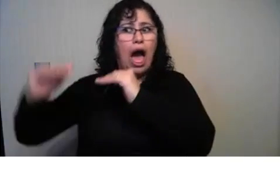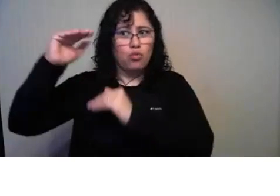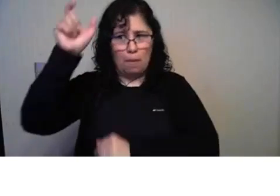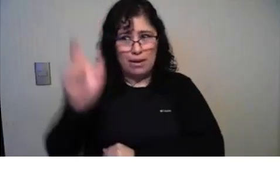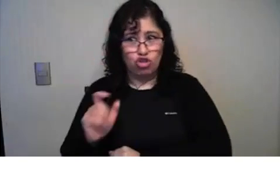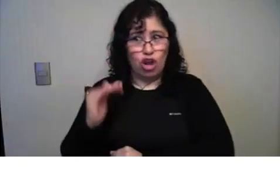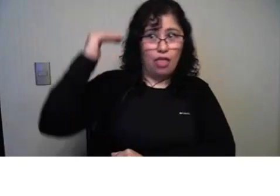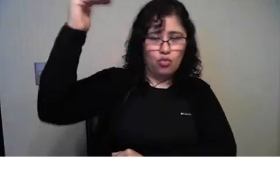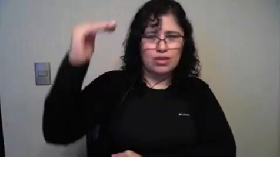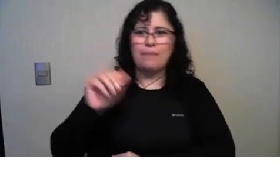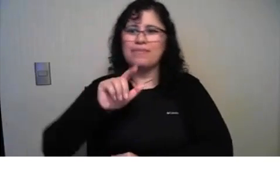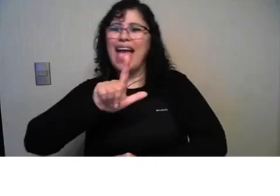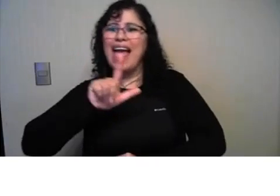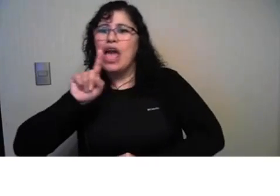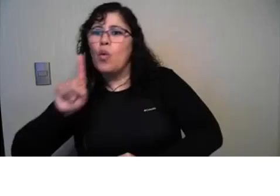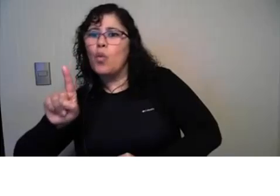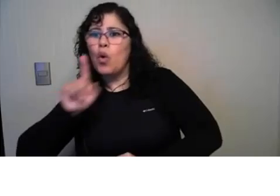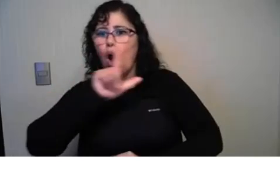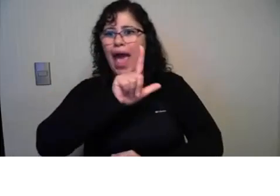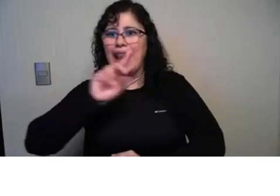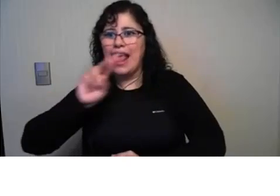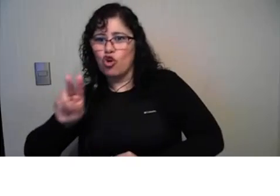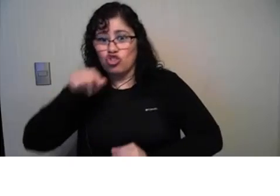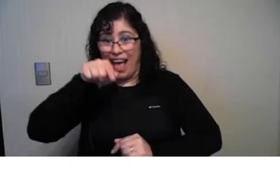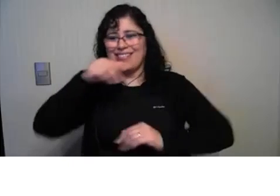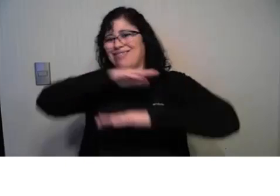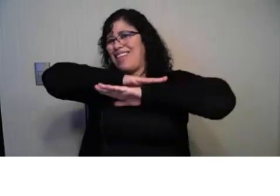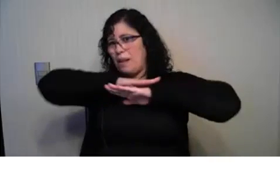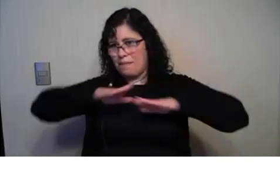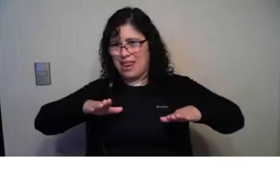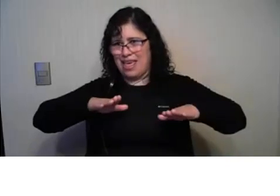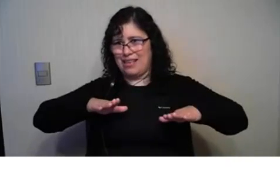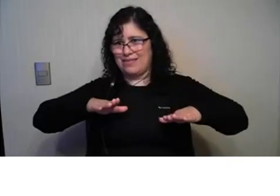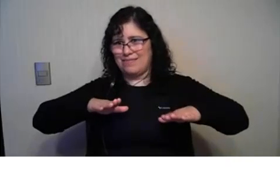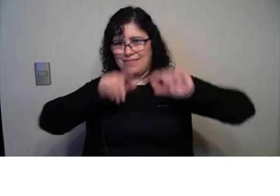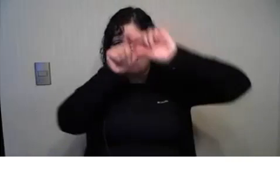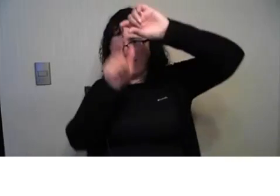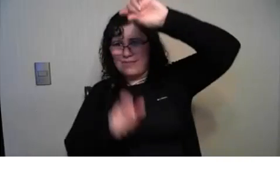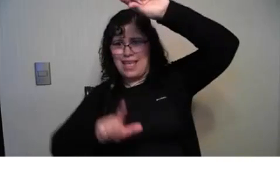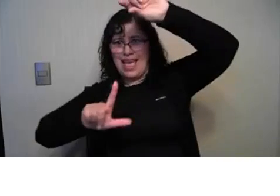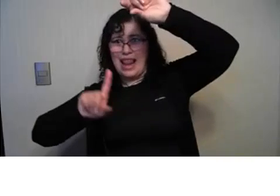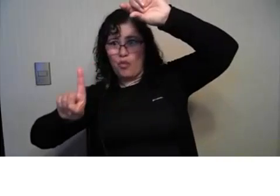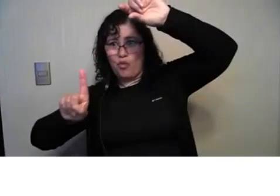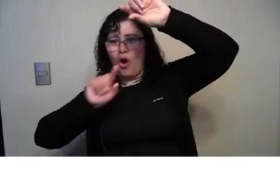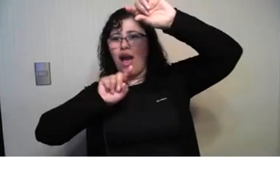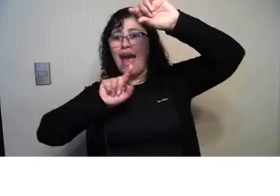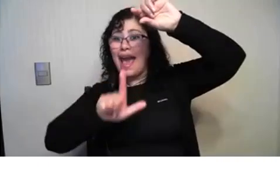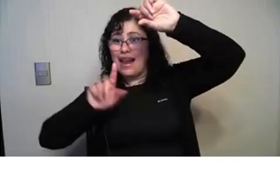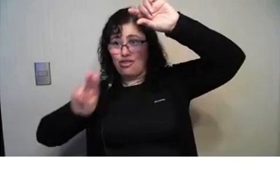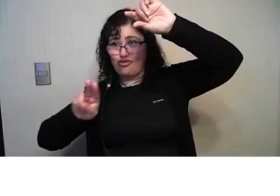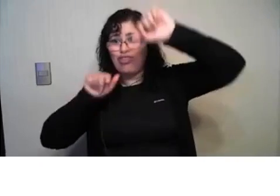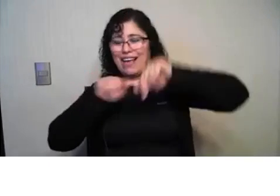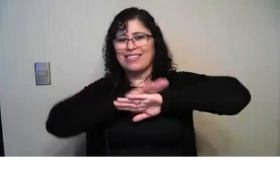y L2, es decir, entre la vértebra L1 y la vértebra L2.